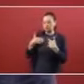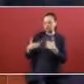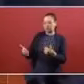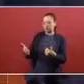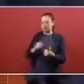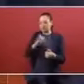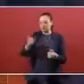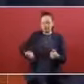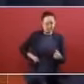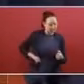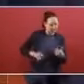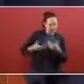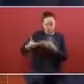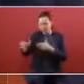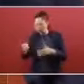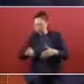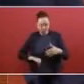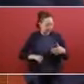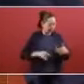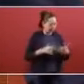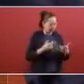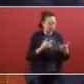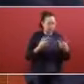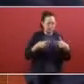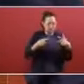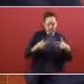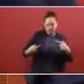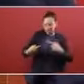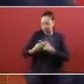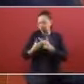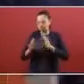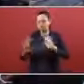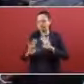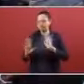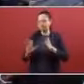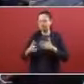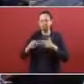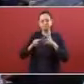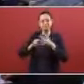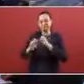e intereses personales, vamos a caminar hacia la transparencia absoluta y total.